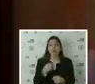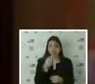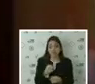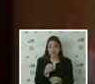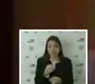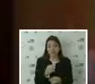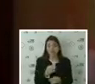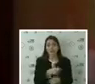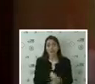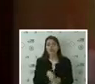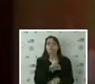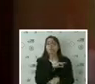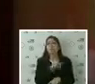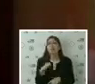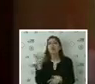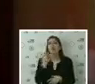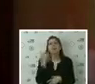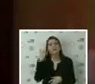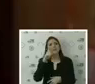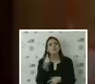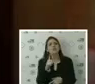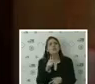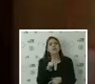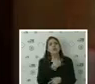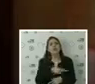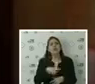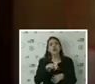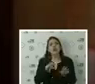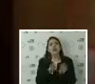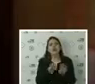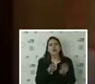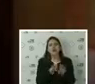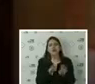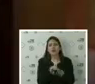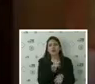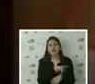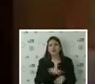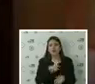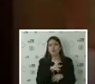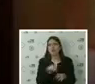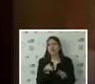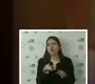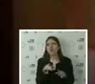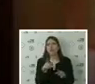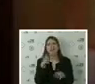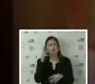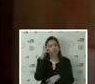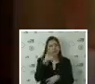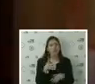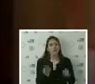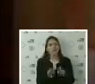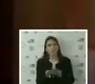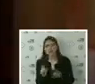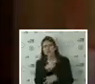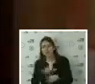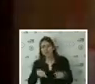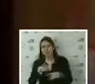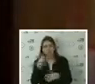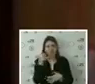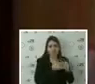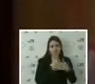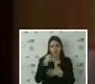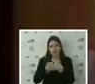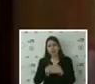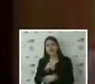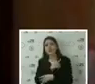Esto sin duda nos va a permitir redimensionar estos alcances de la didáctica como una ciencia de la indagación y no solo como una serie